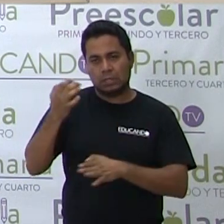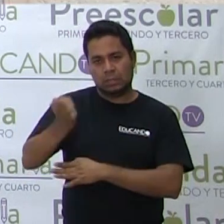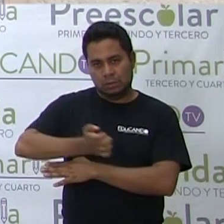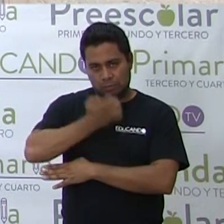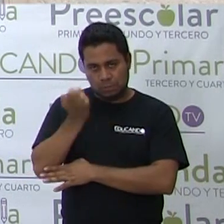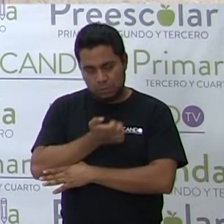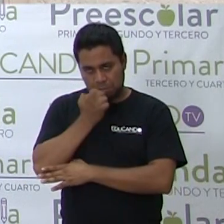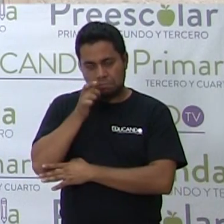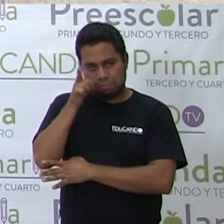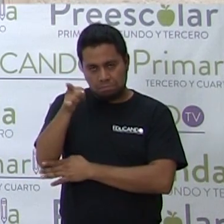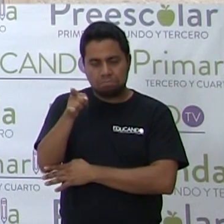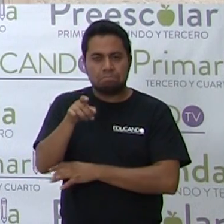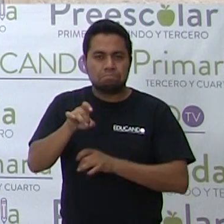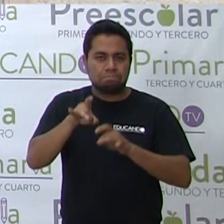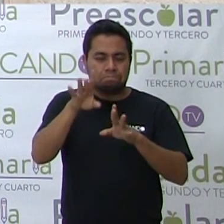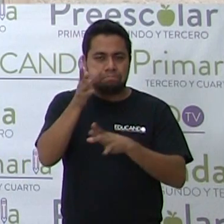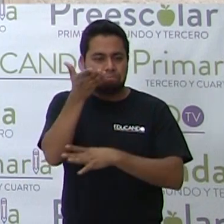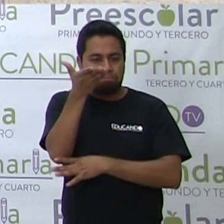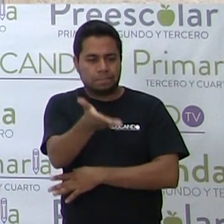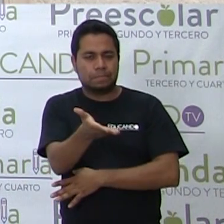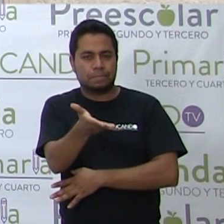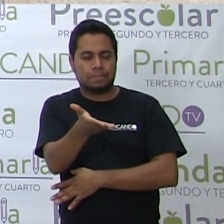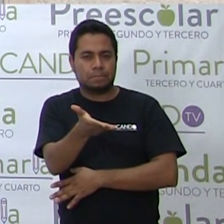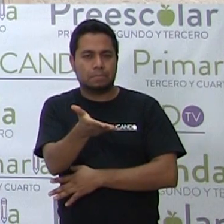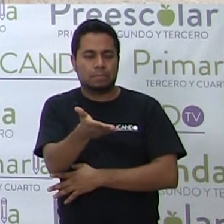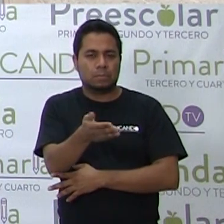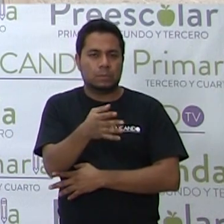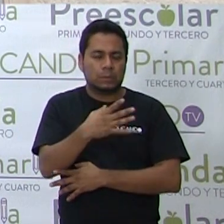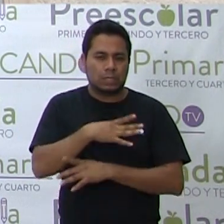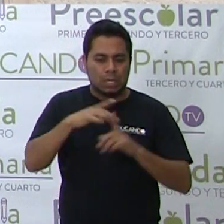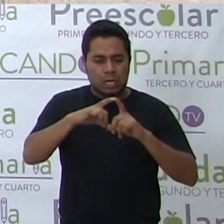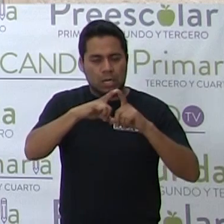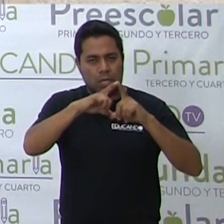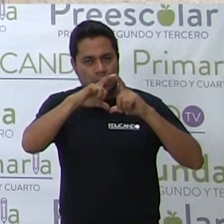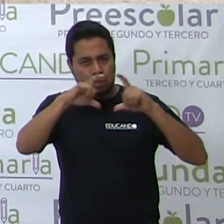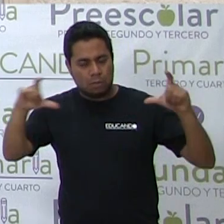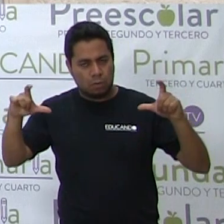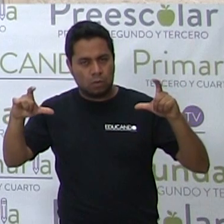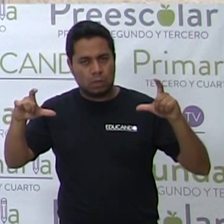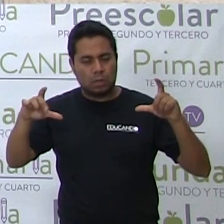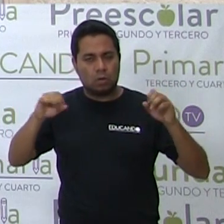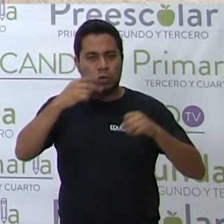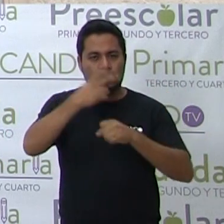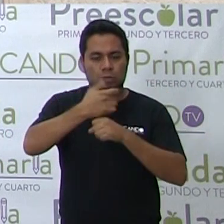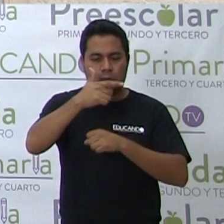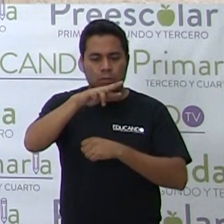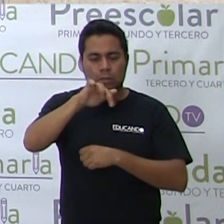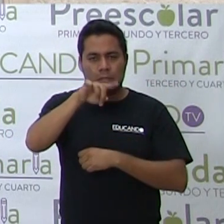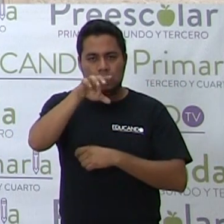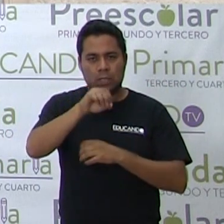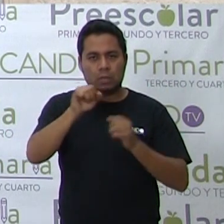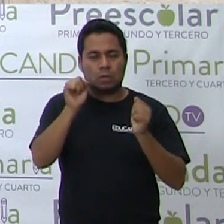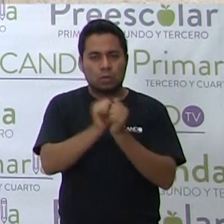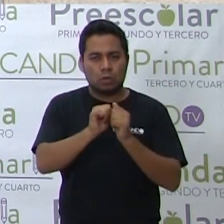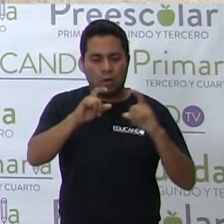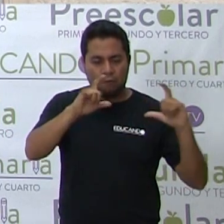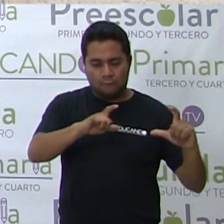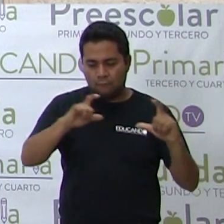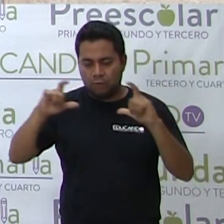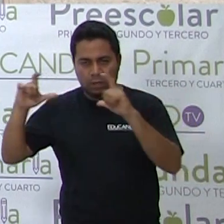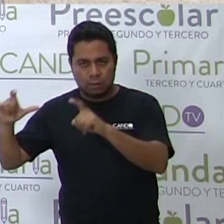ustedes les pidan hacer una ecuación cuadrática o de segundo grado por el método de